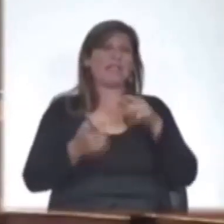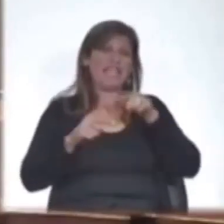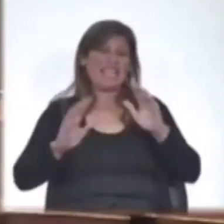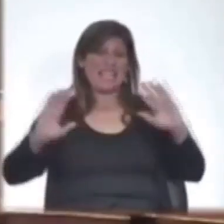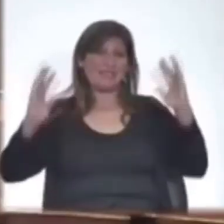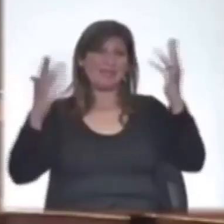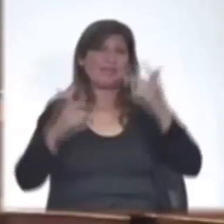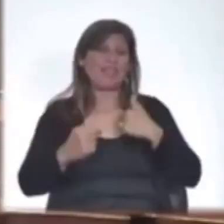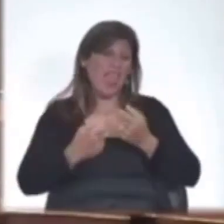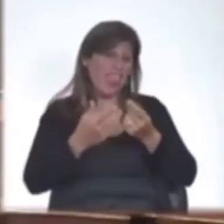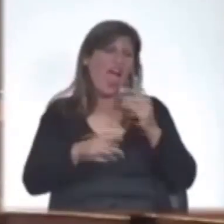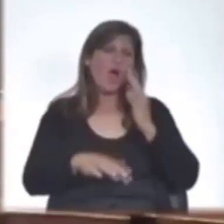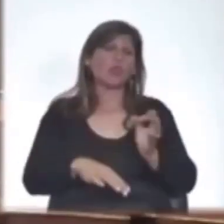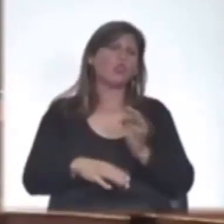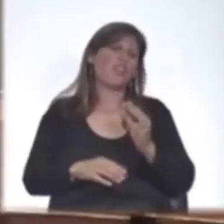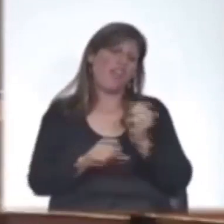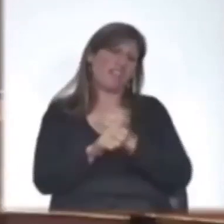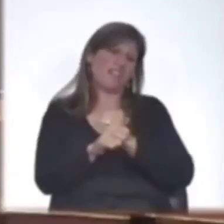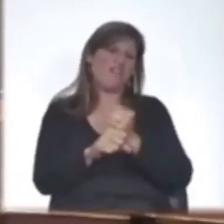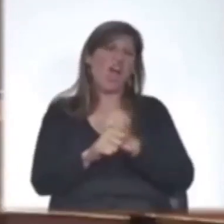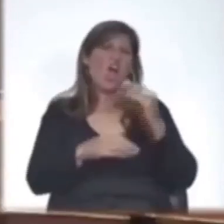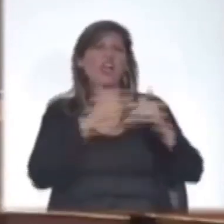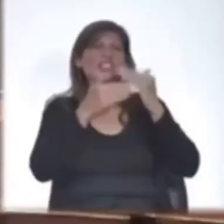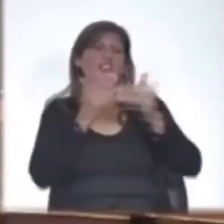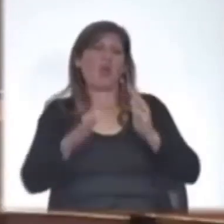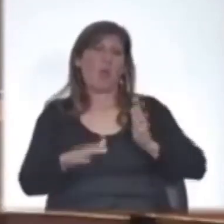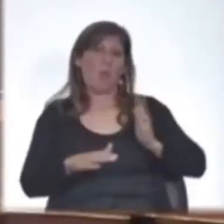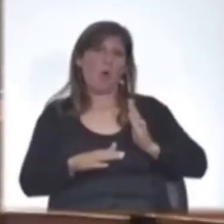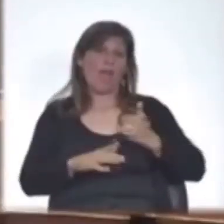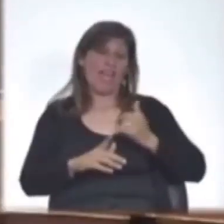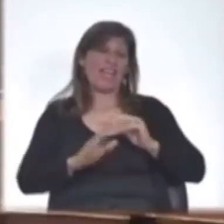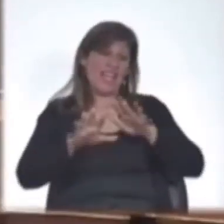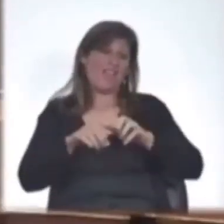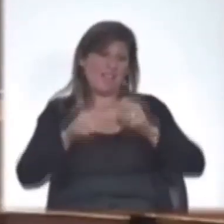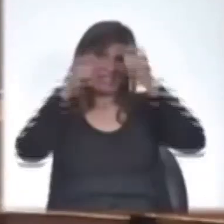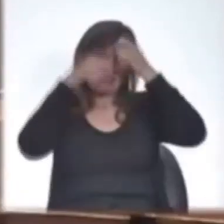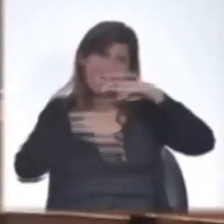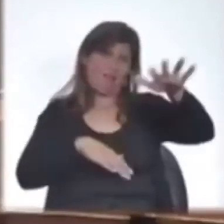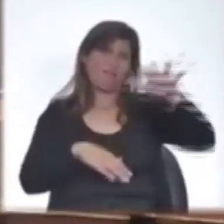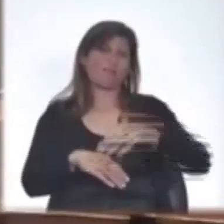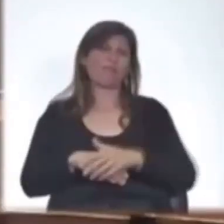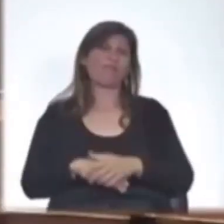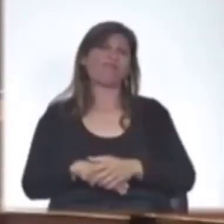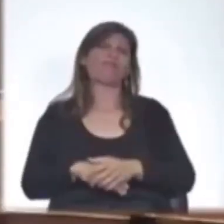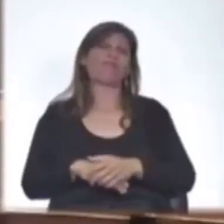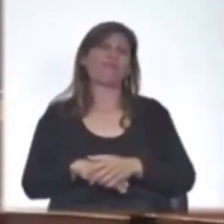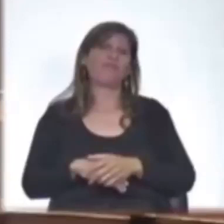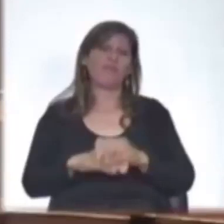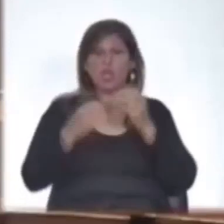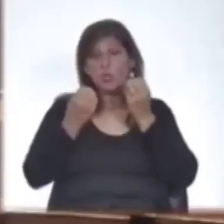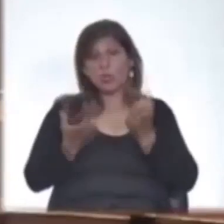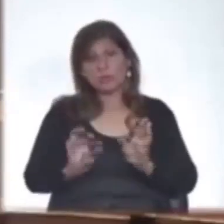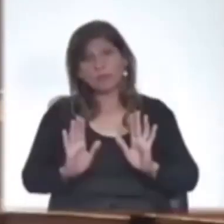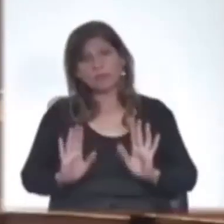por las dificultades que viene viviendo los distintos sectores, el gobierno decidió que fueran los funcionarios públicos, entes